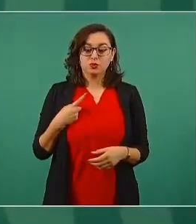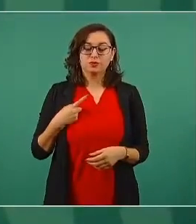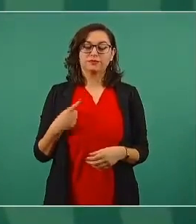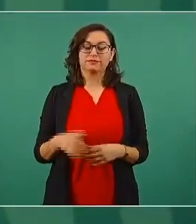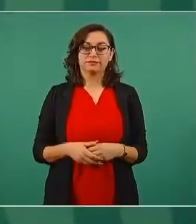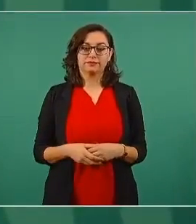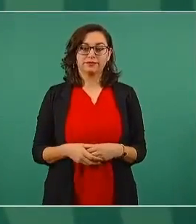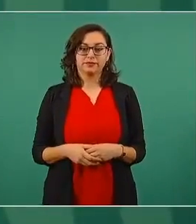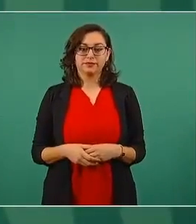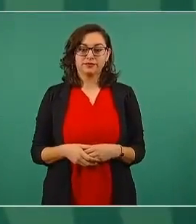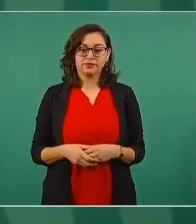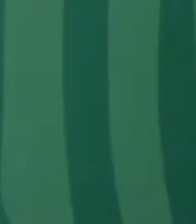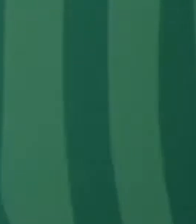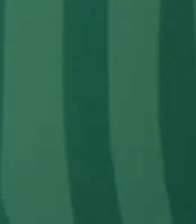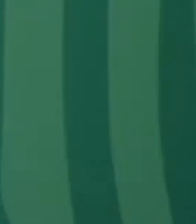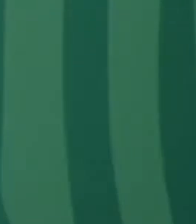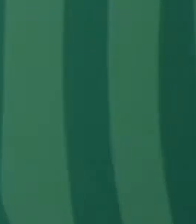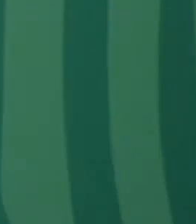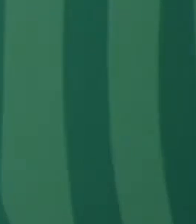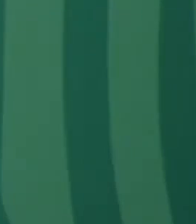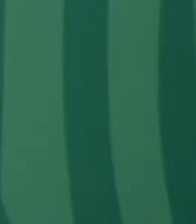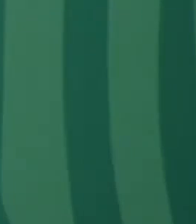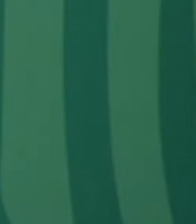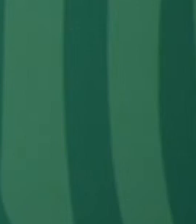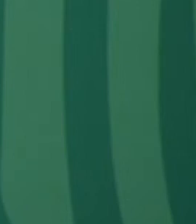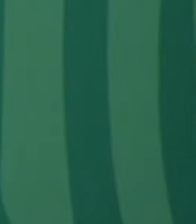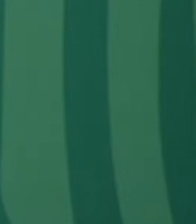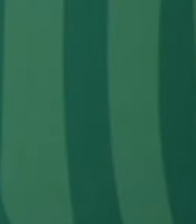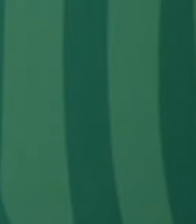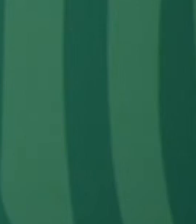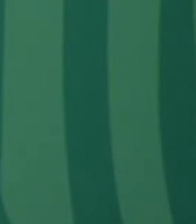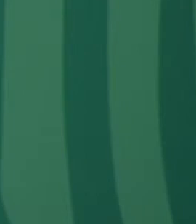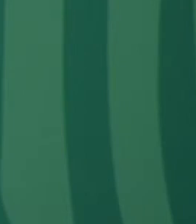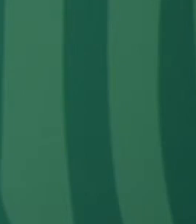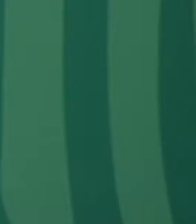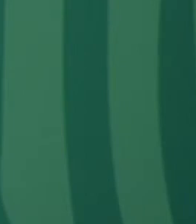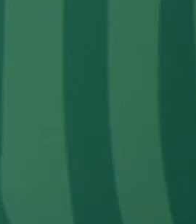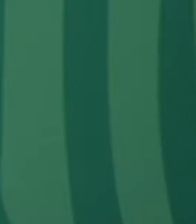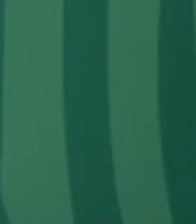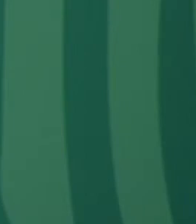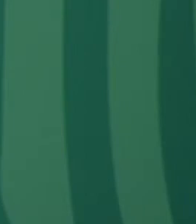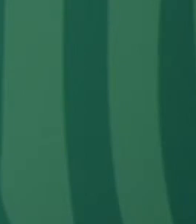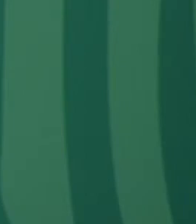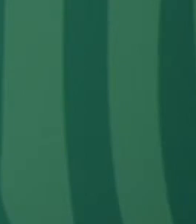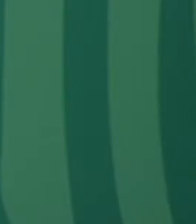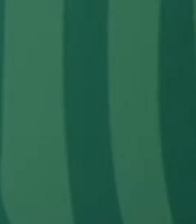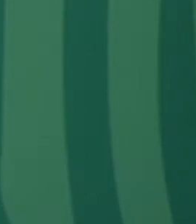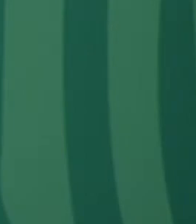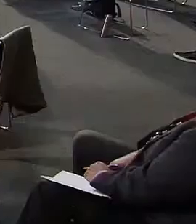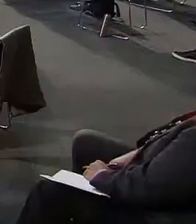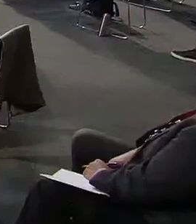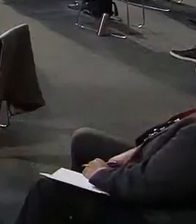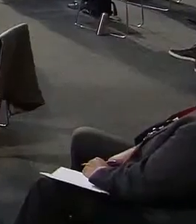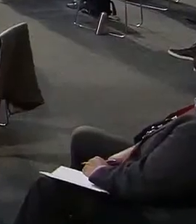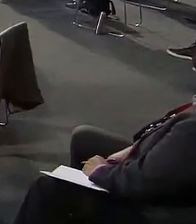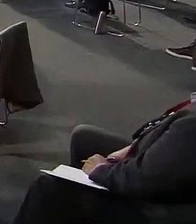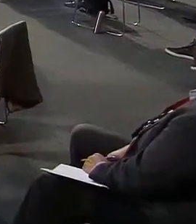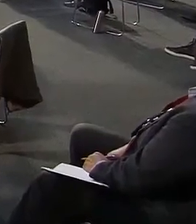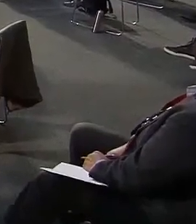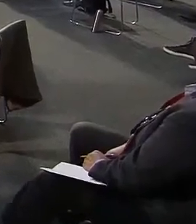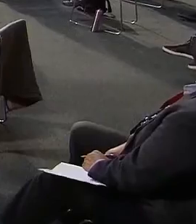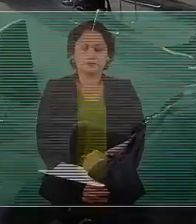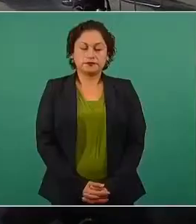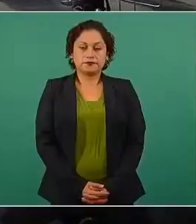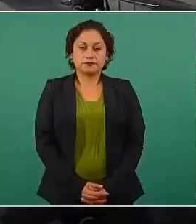vivir en armonía con los demás. Gracias, presidente. Y una